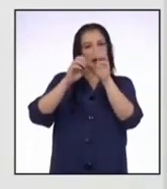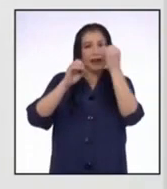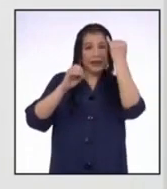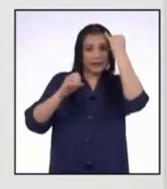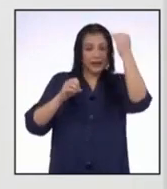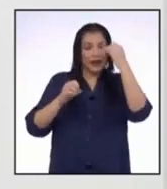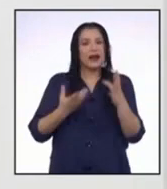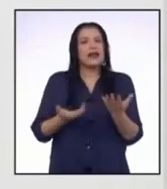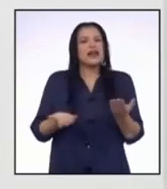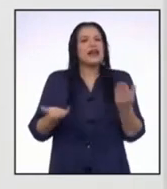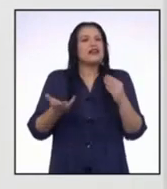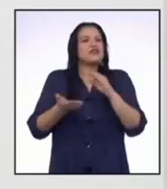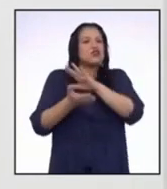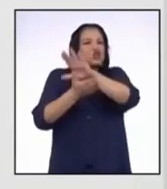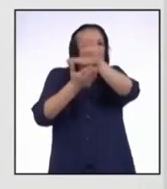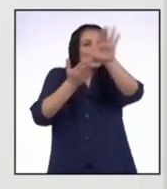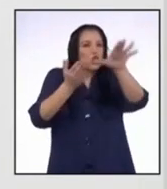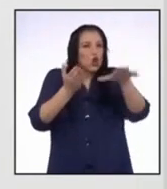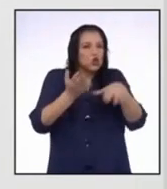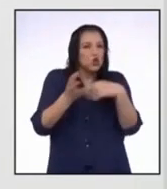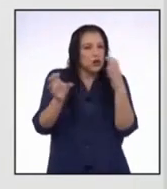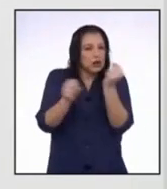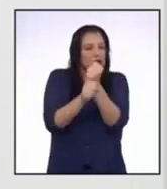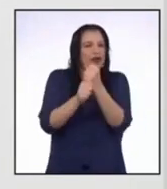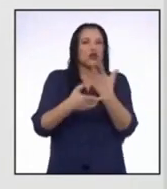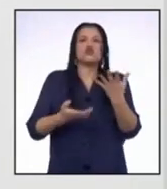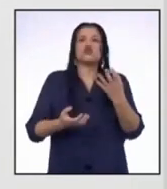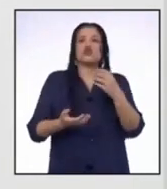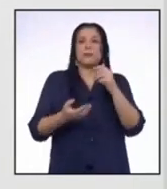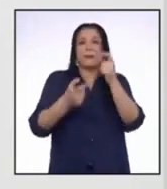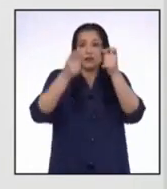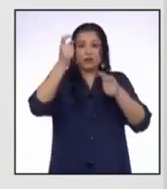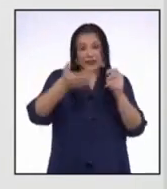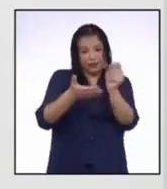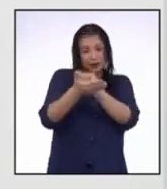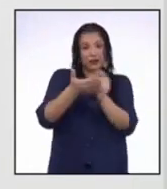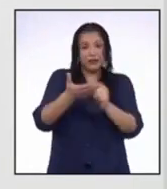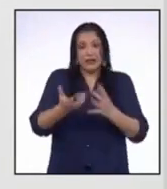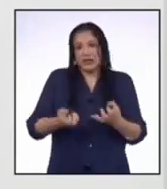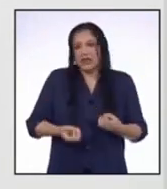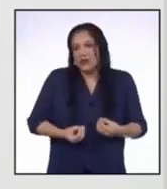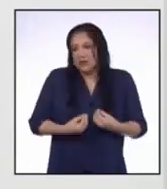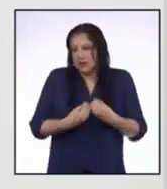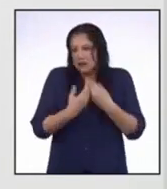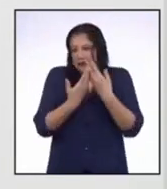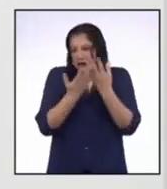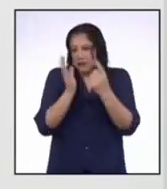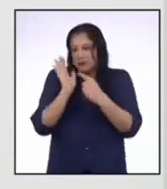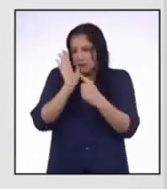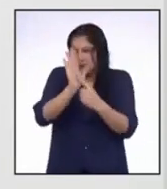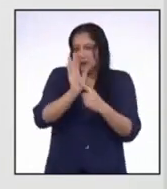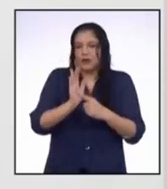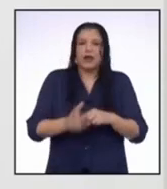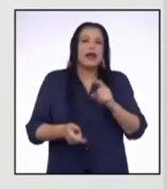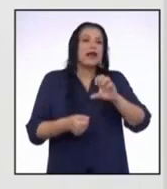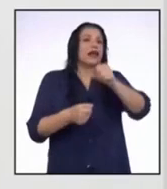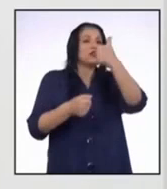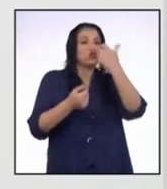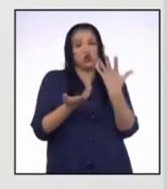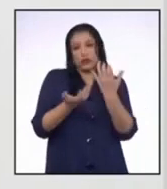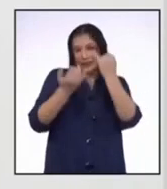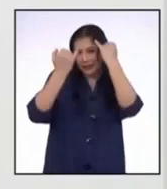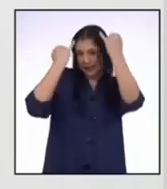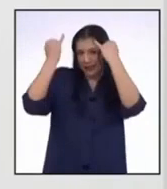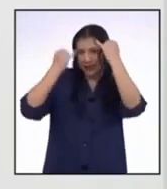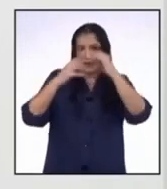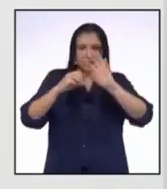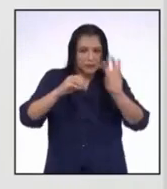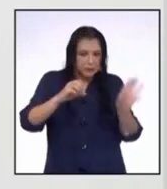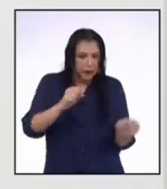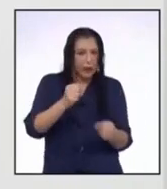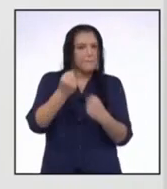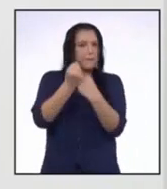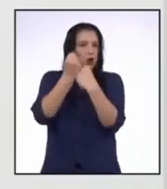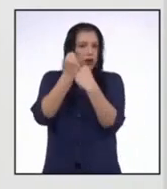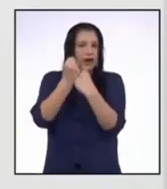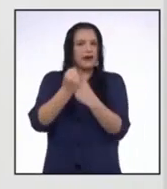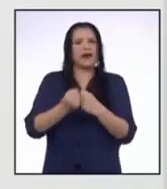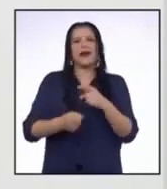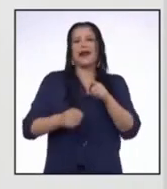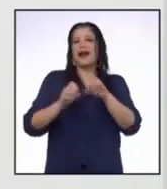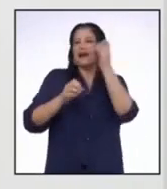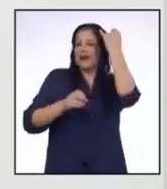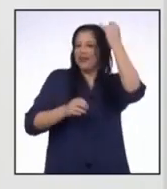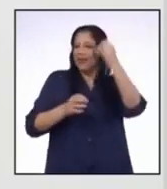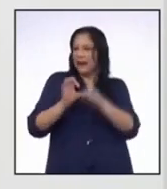los autores quieren transmitir y las ideas siguientes son las que servirán como apoyo a la principal. En